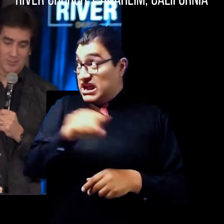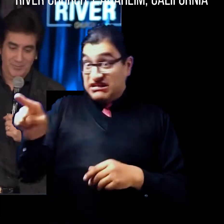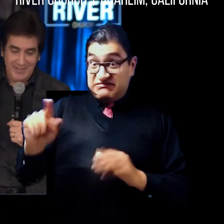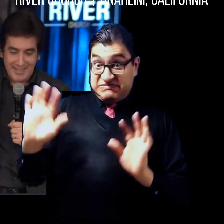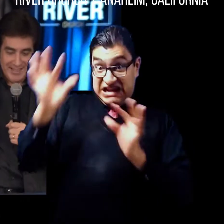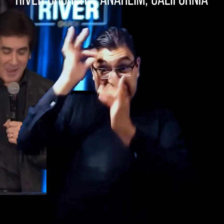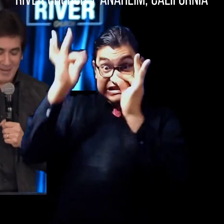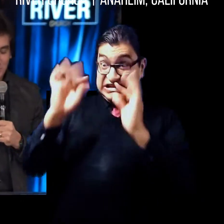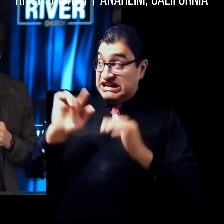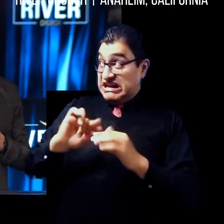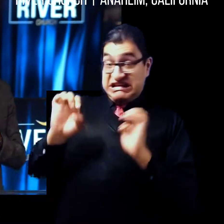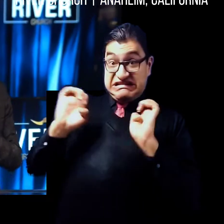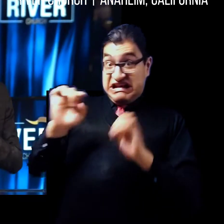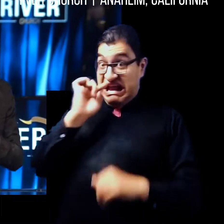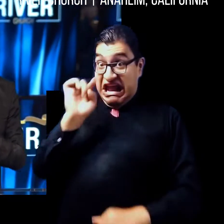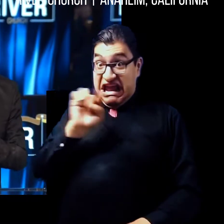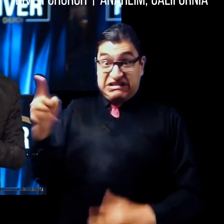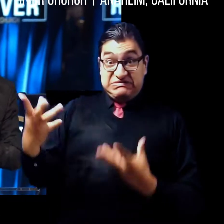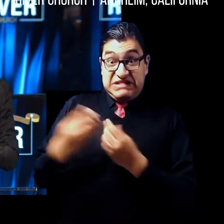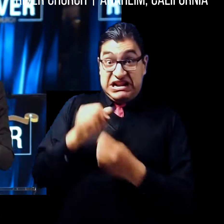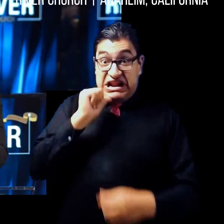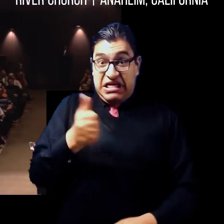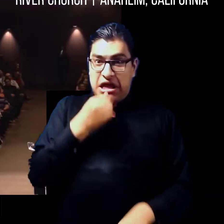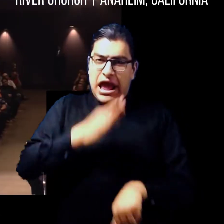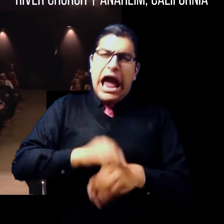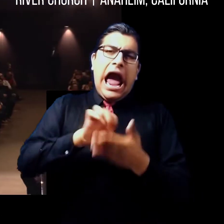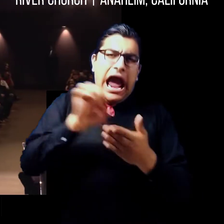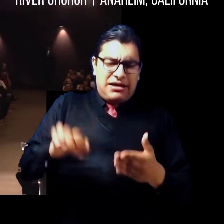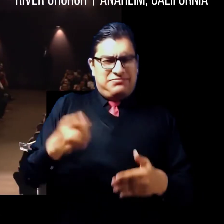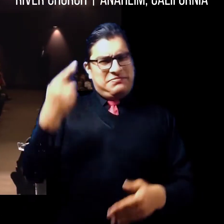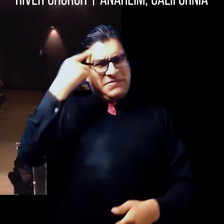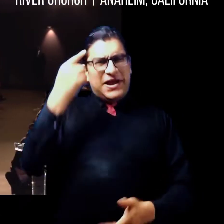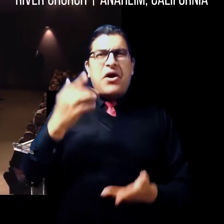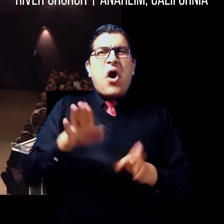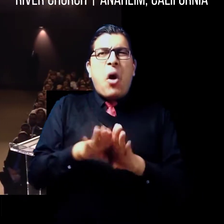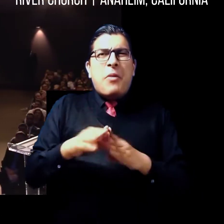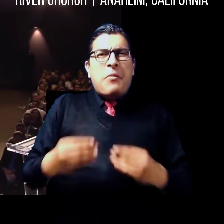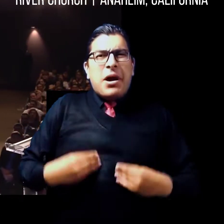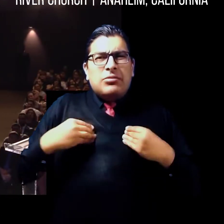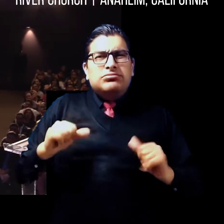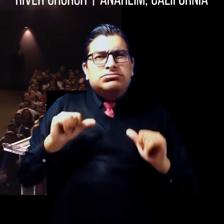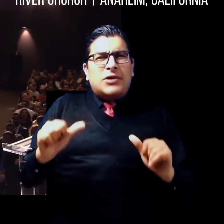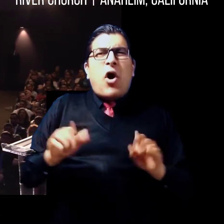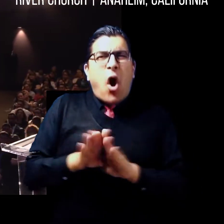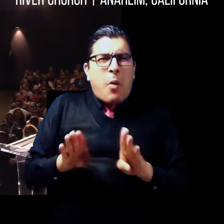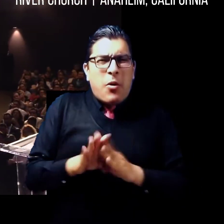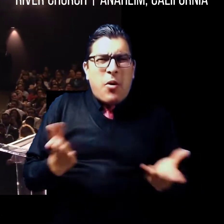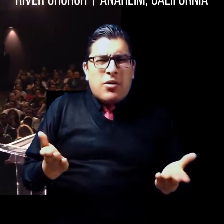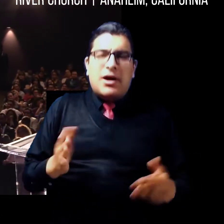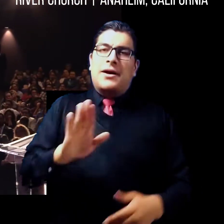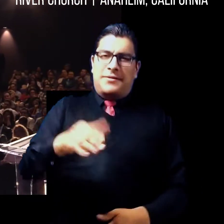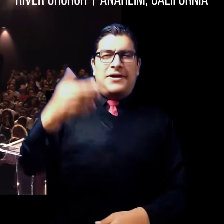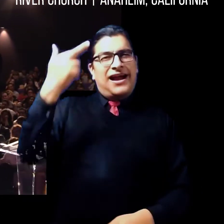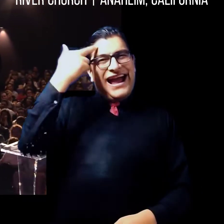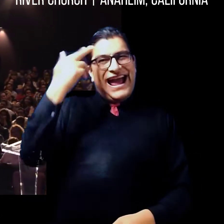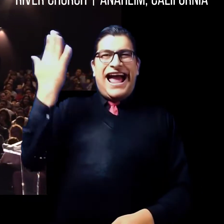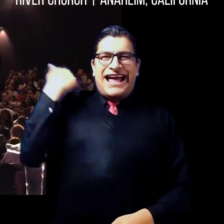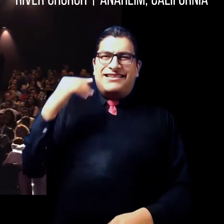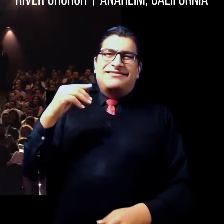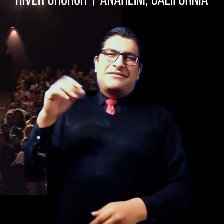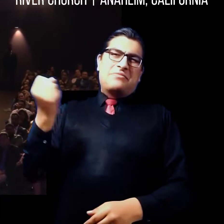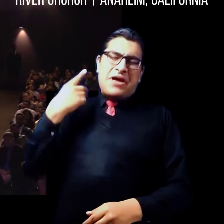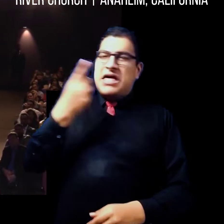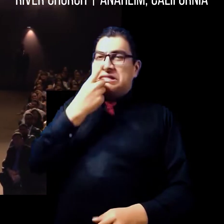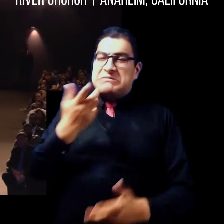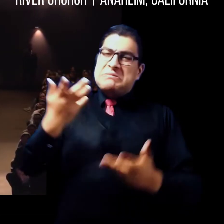por ejemplo. Y ustedes dirán, ¿y cómo hiciste para sobrevivir? Miren, yo decía en el servicio pasado,